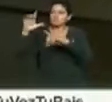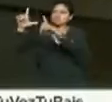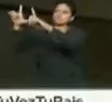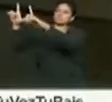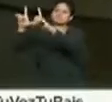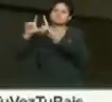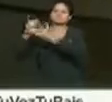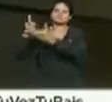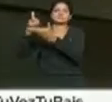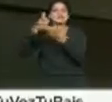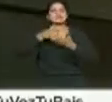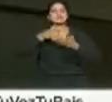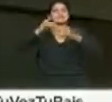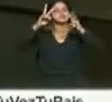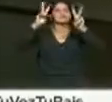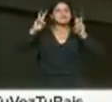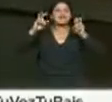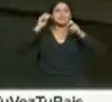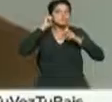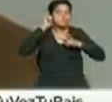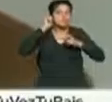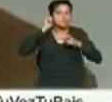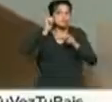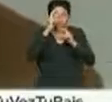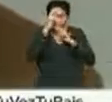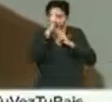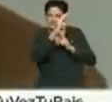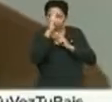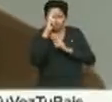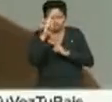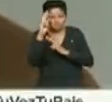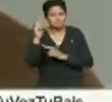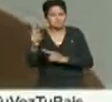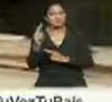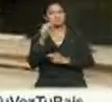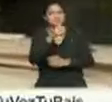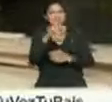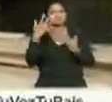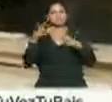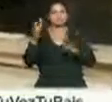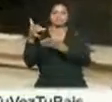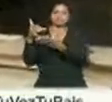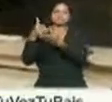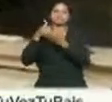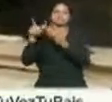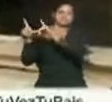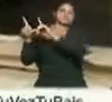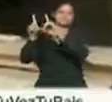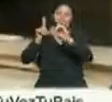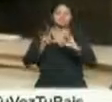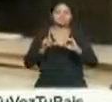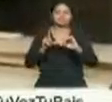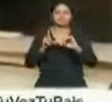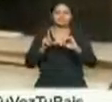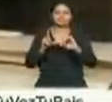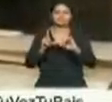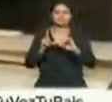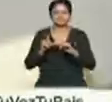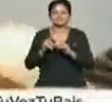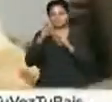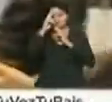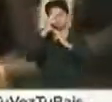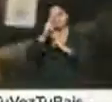de prevención de violencia de género. Esto gracias a la certificación de sus colaboradores a nivel nacional en prevención de violencia de